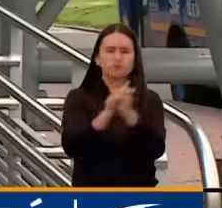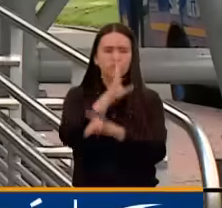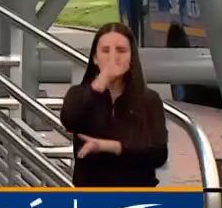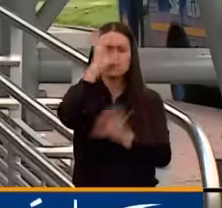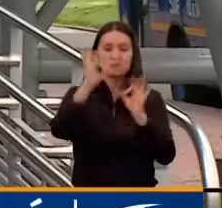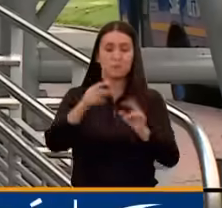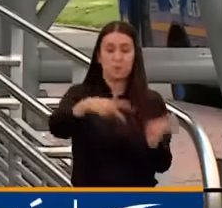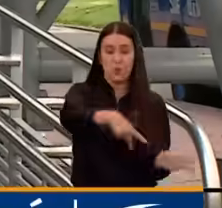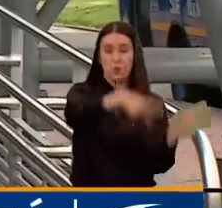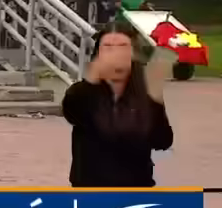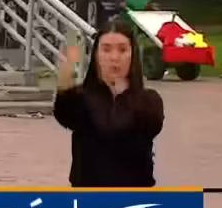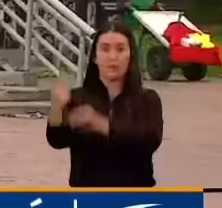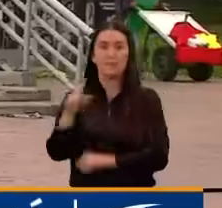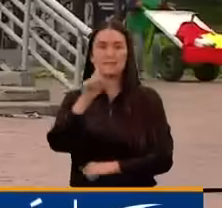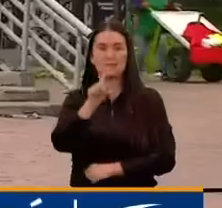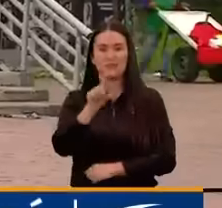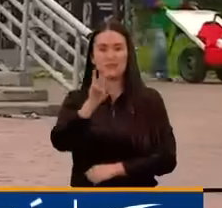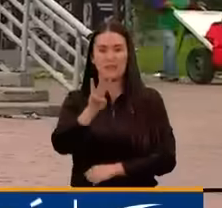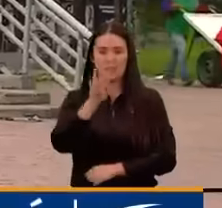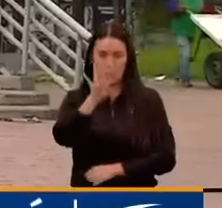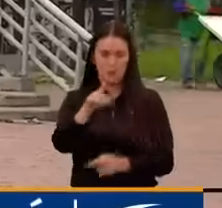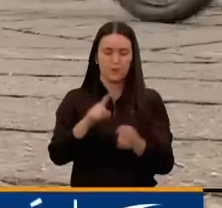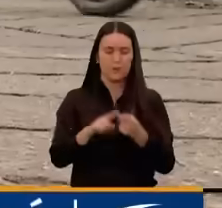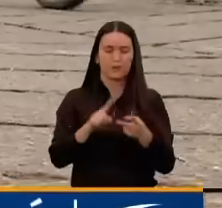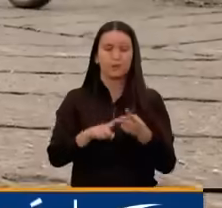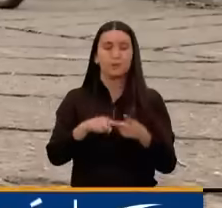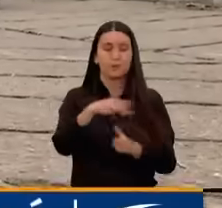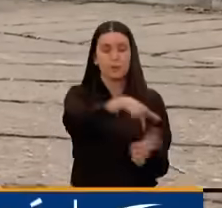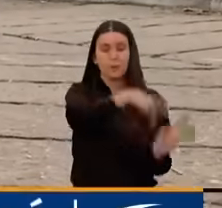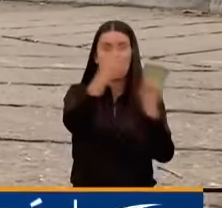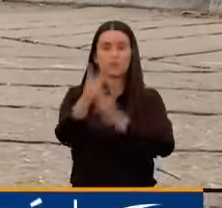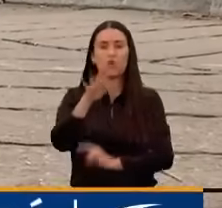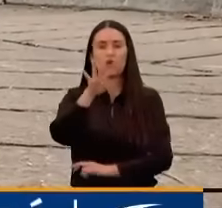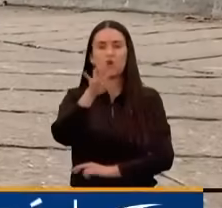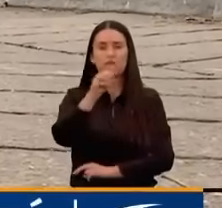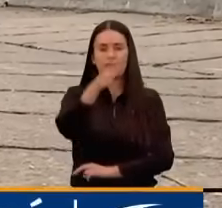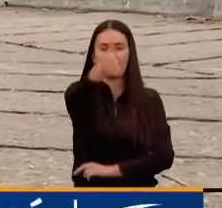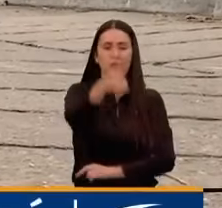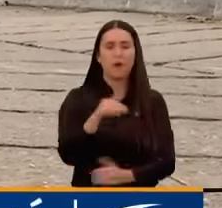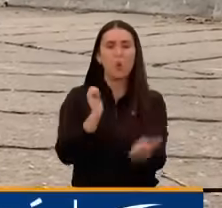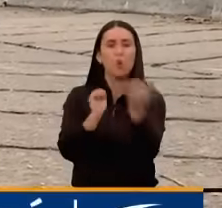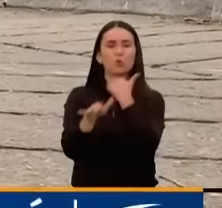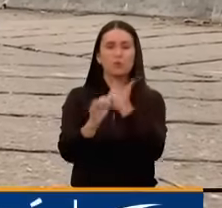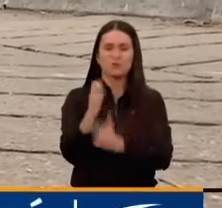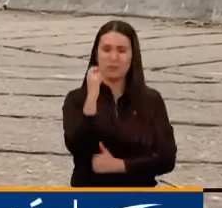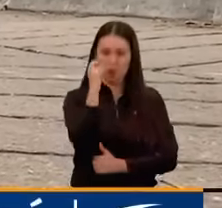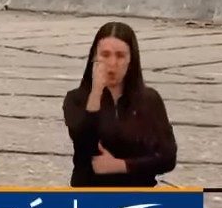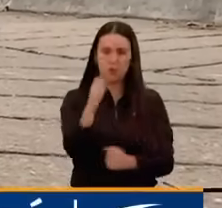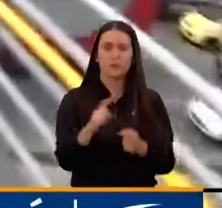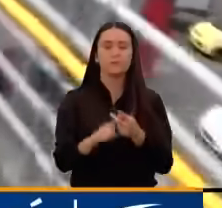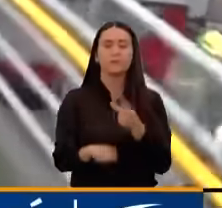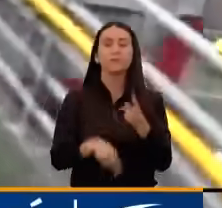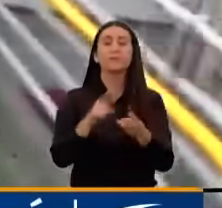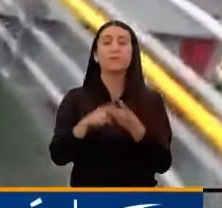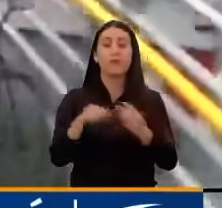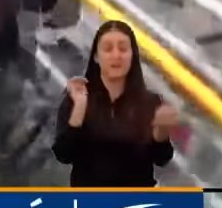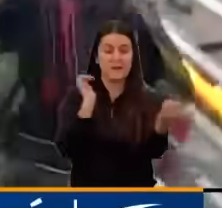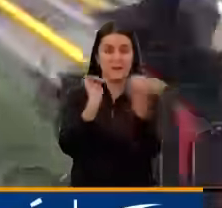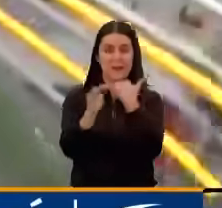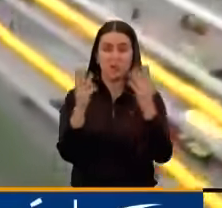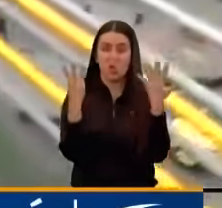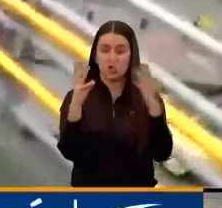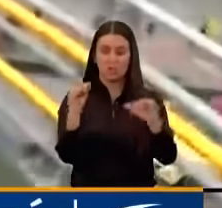134, el de la calle 90 a la altura de la autopista Norte y el puente de la calle 80 con